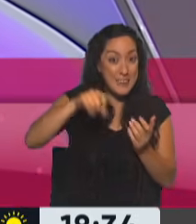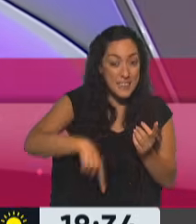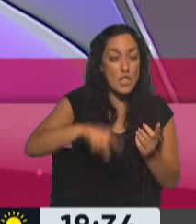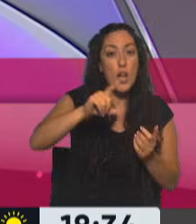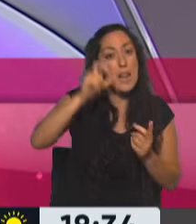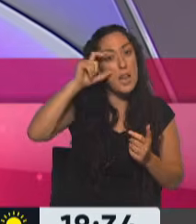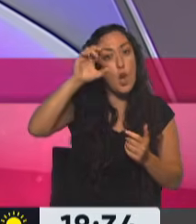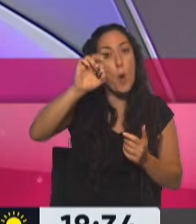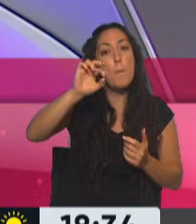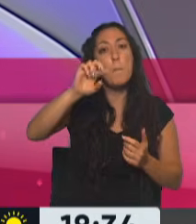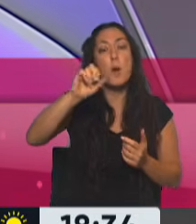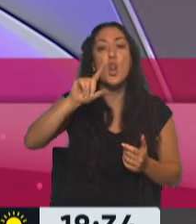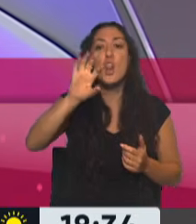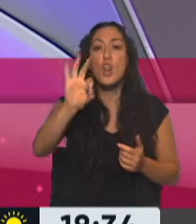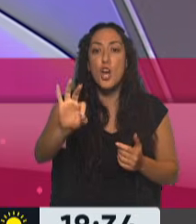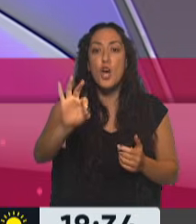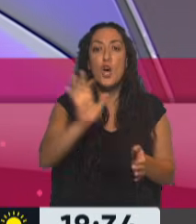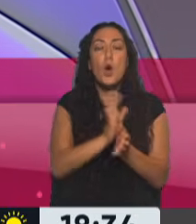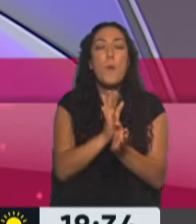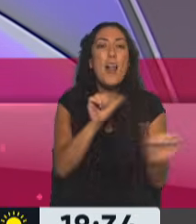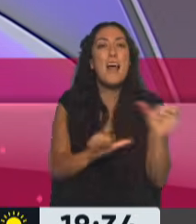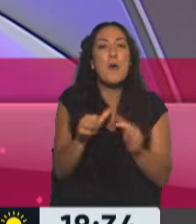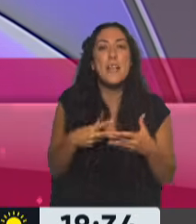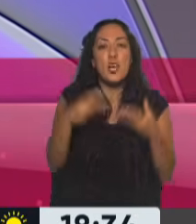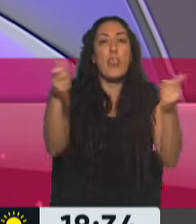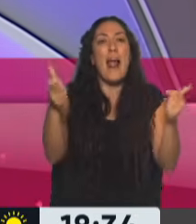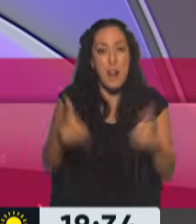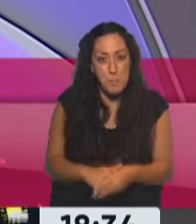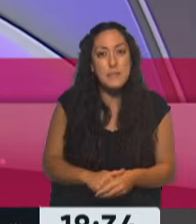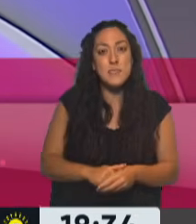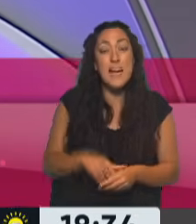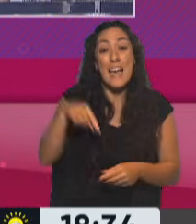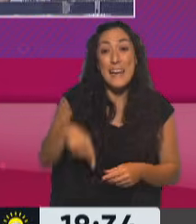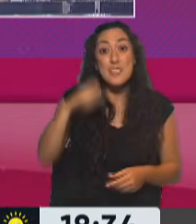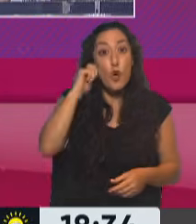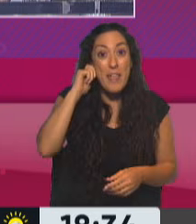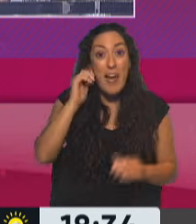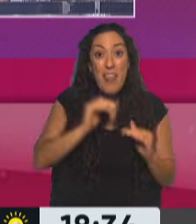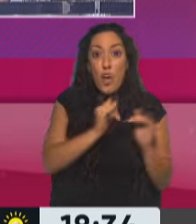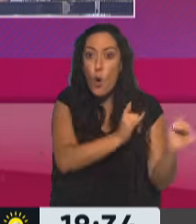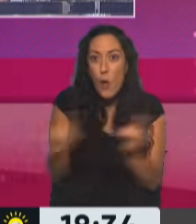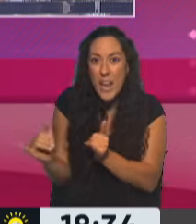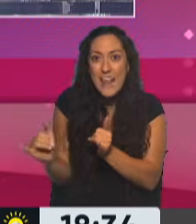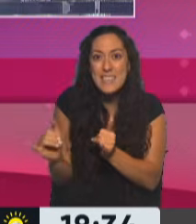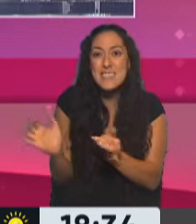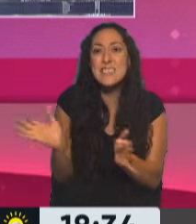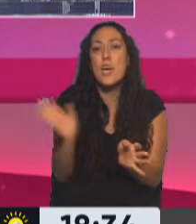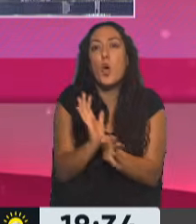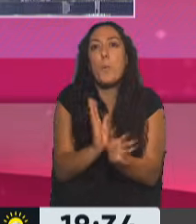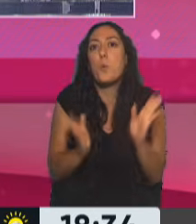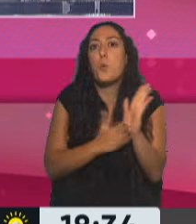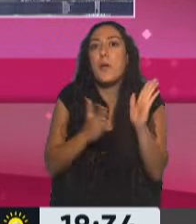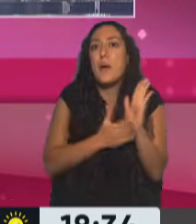Marechal, es un laboratorio de almas. Es decir, esta generación yo creo que es parte de un laboratorio. La gran duda